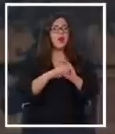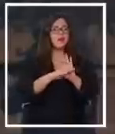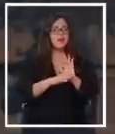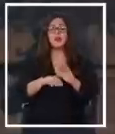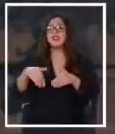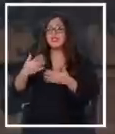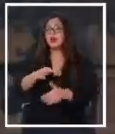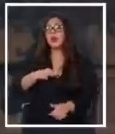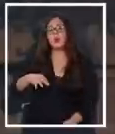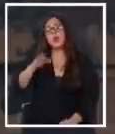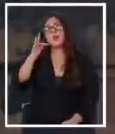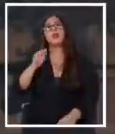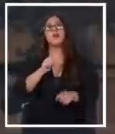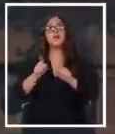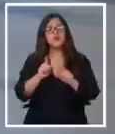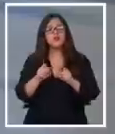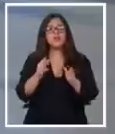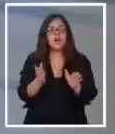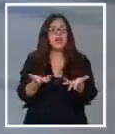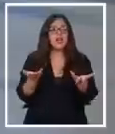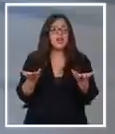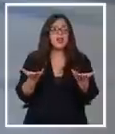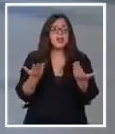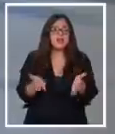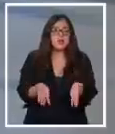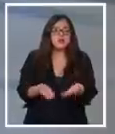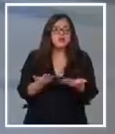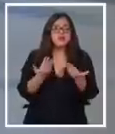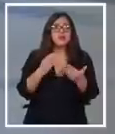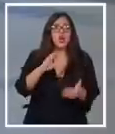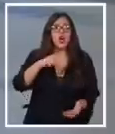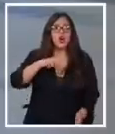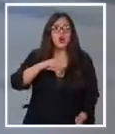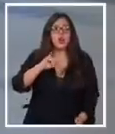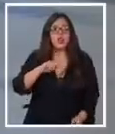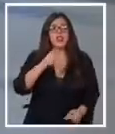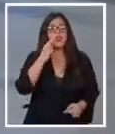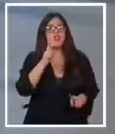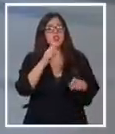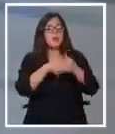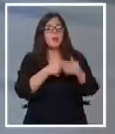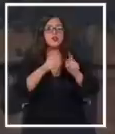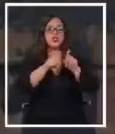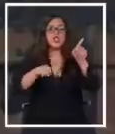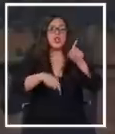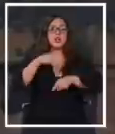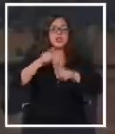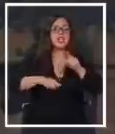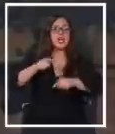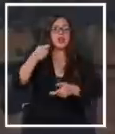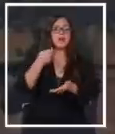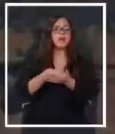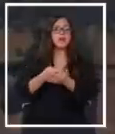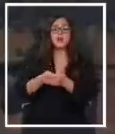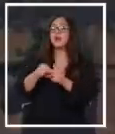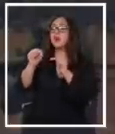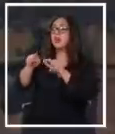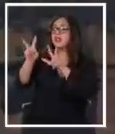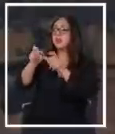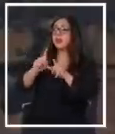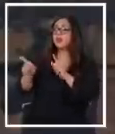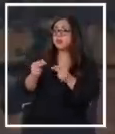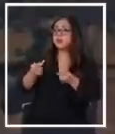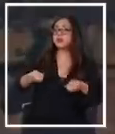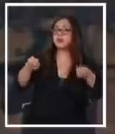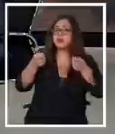coordinadora que está activando la conadi que esto durante mucho tiempo bastante en activa viendo el proceso de compras de tierra y hablando con una ejecución presupuestaria importante